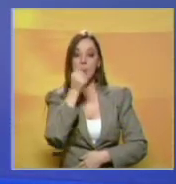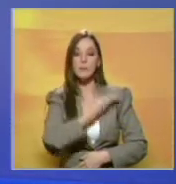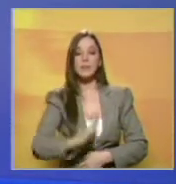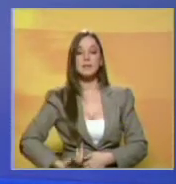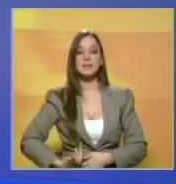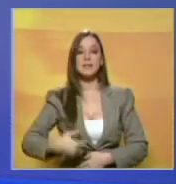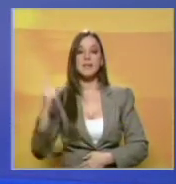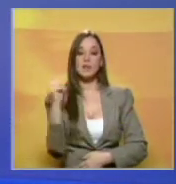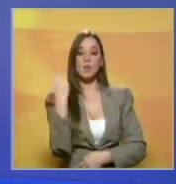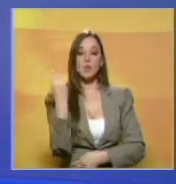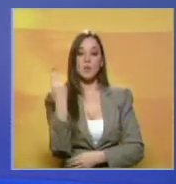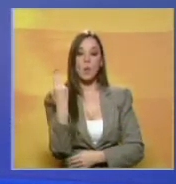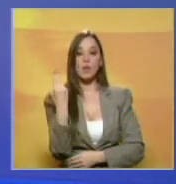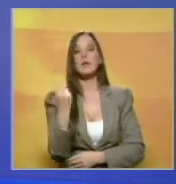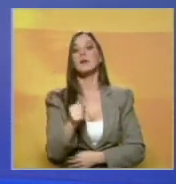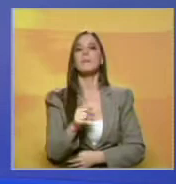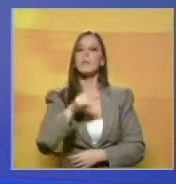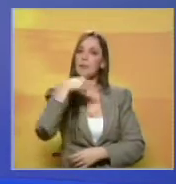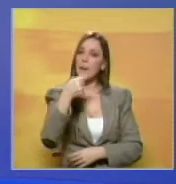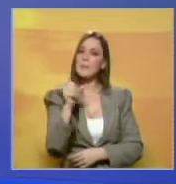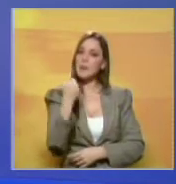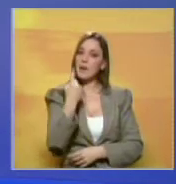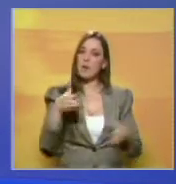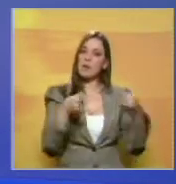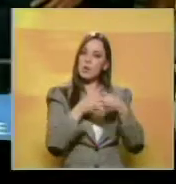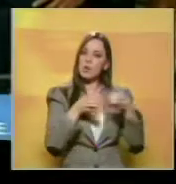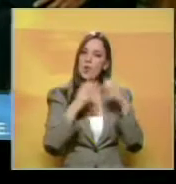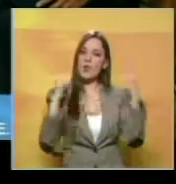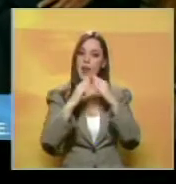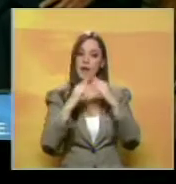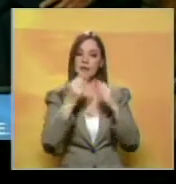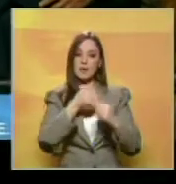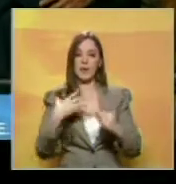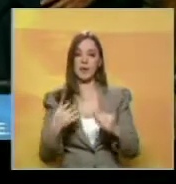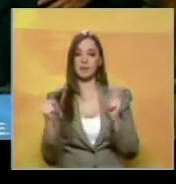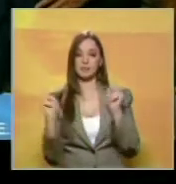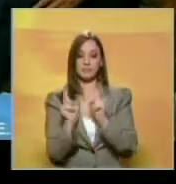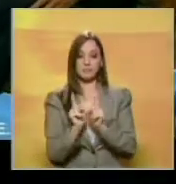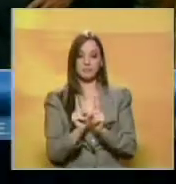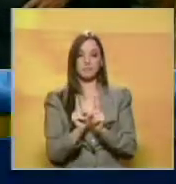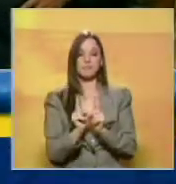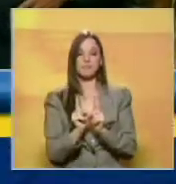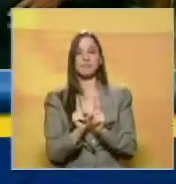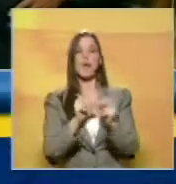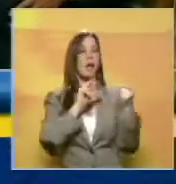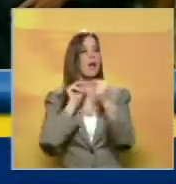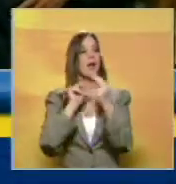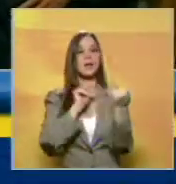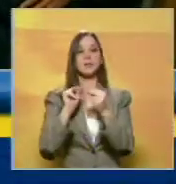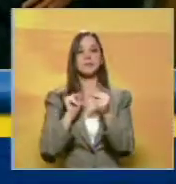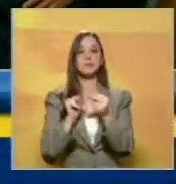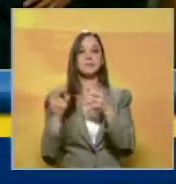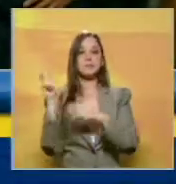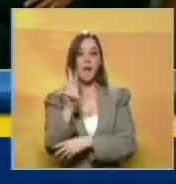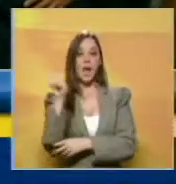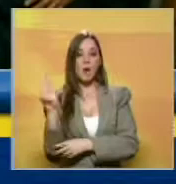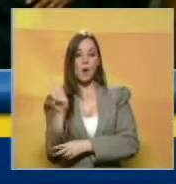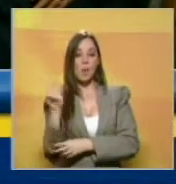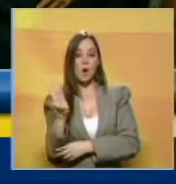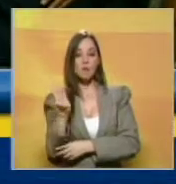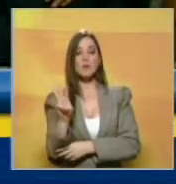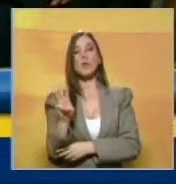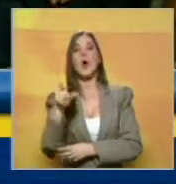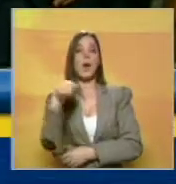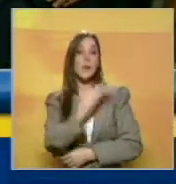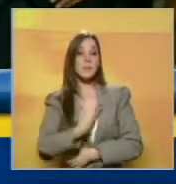Mujica, luego de una reunión bilateral en la Casa Blanca. Mujica y Obama mantuvieron una reunión en la sede del gobierno en Washington y el